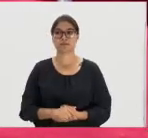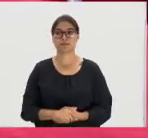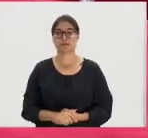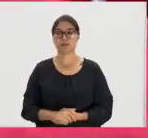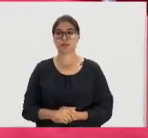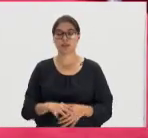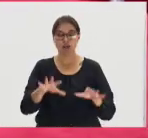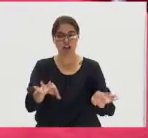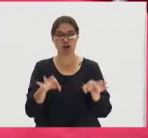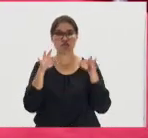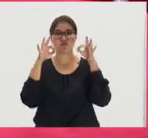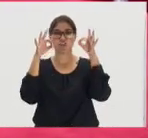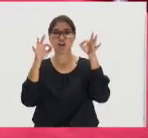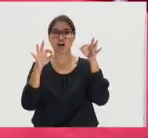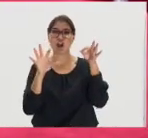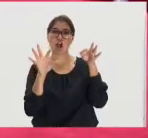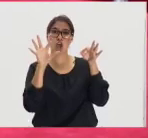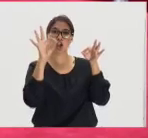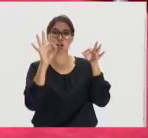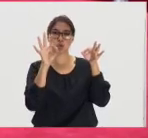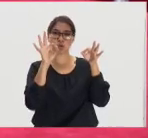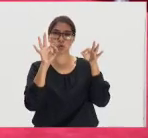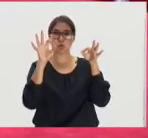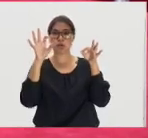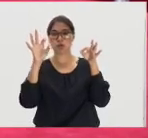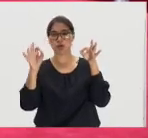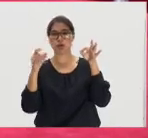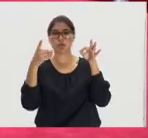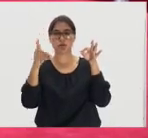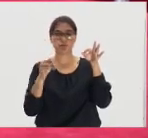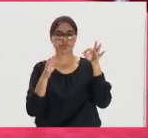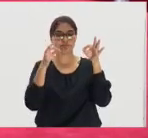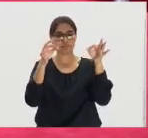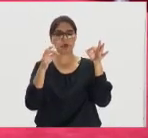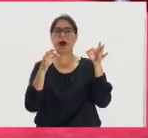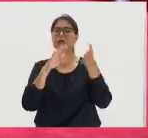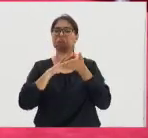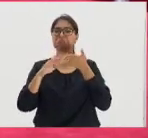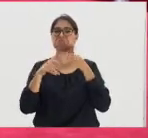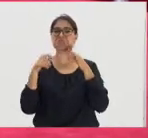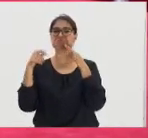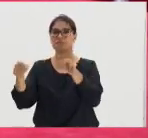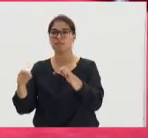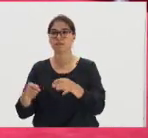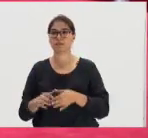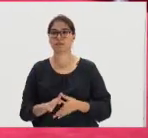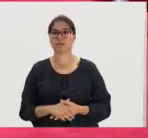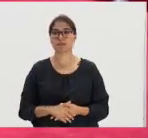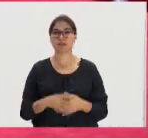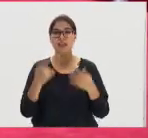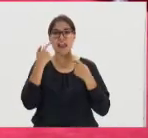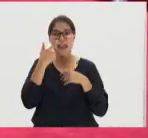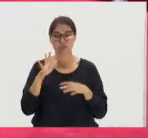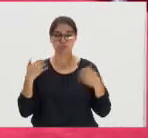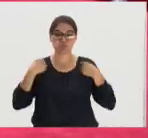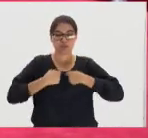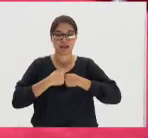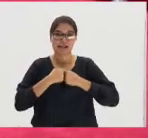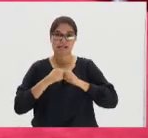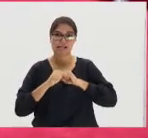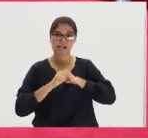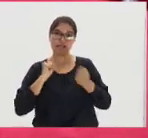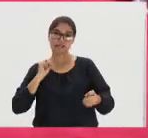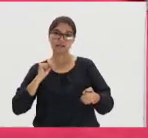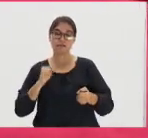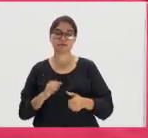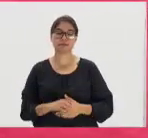fina, $9.99. Una sola apuesta. En lo que le hace la camisa. Y